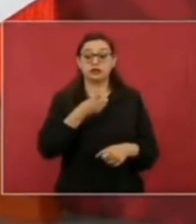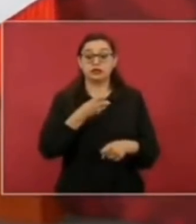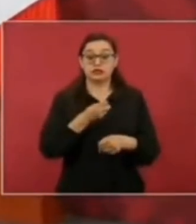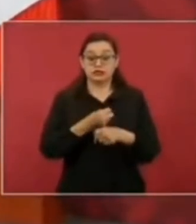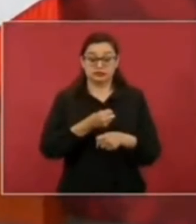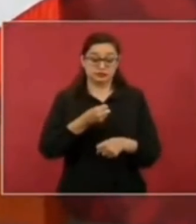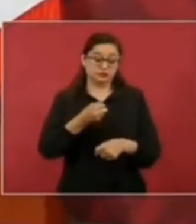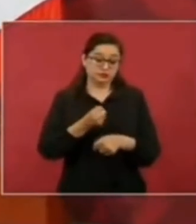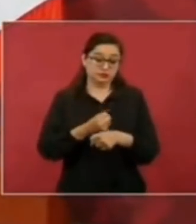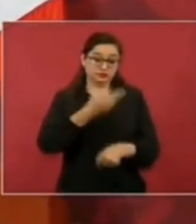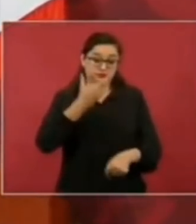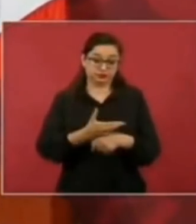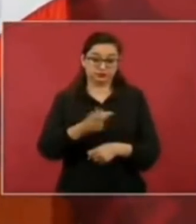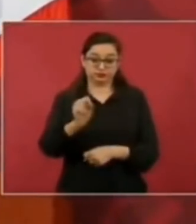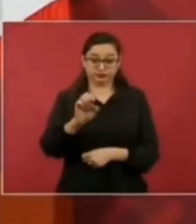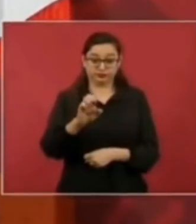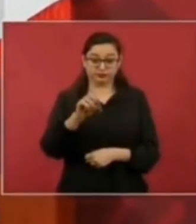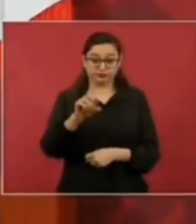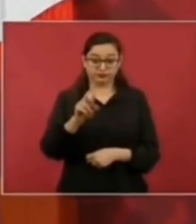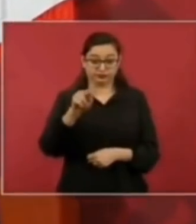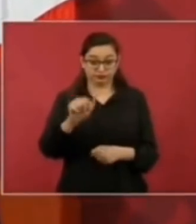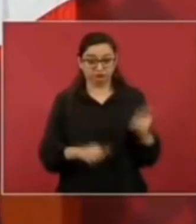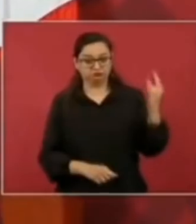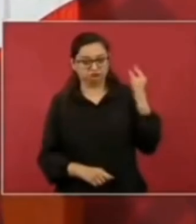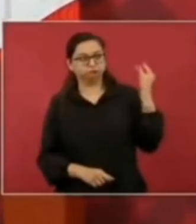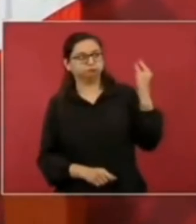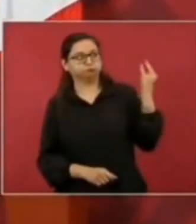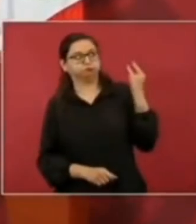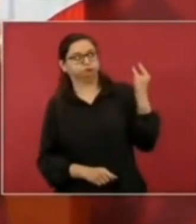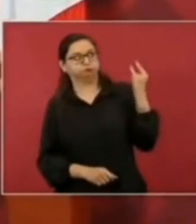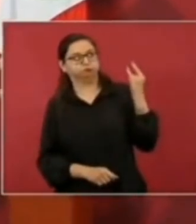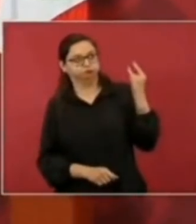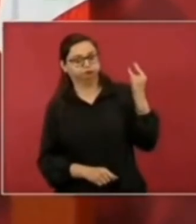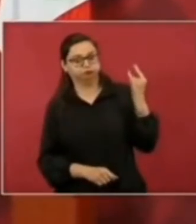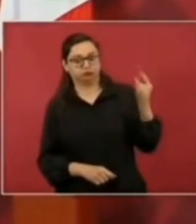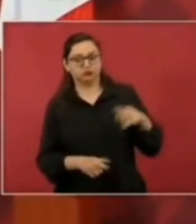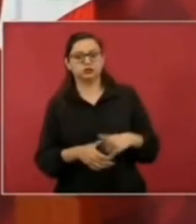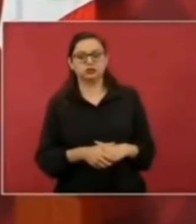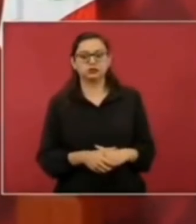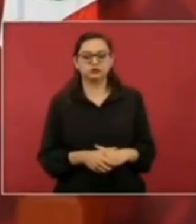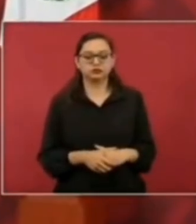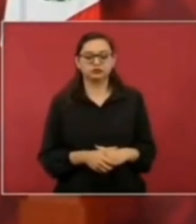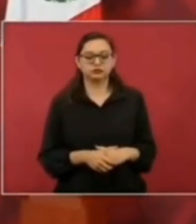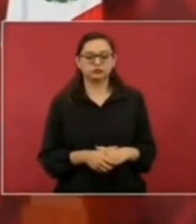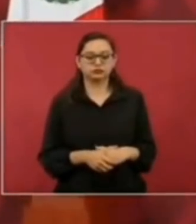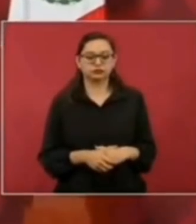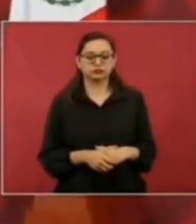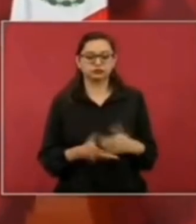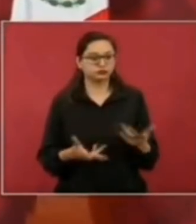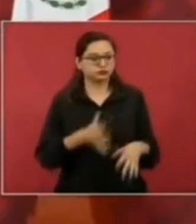como están otros países. Vamos a ir a este video del presidente López Obrador y después vamos a